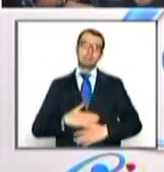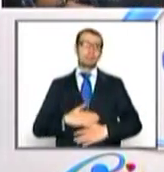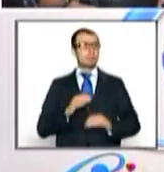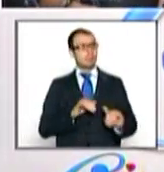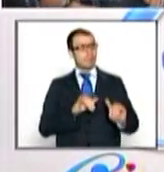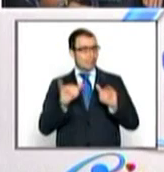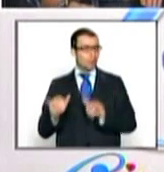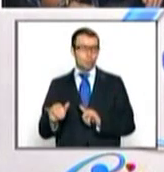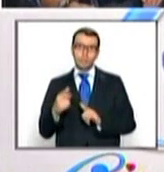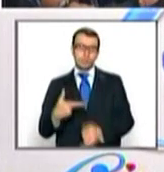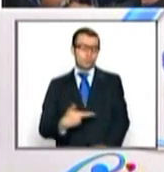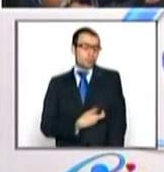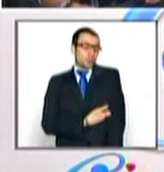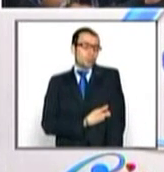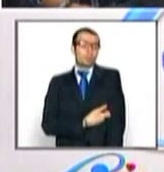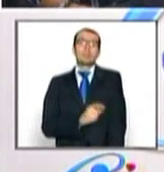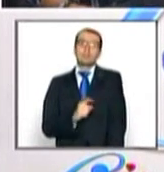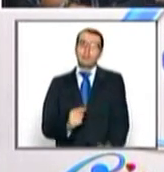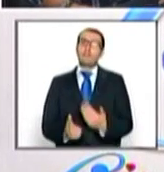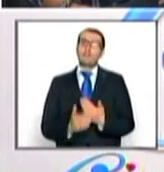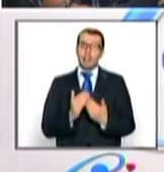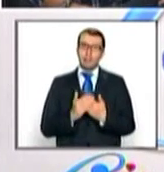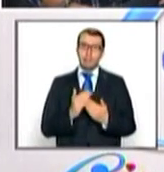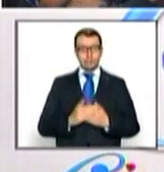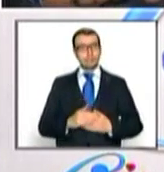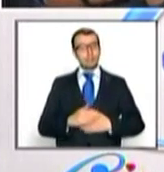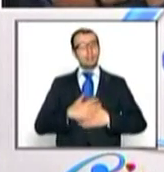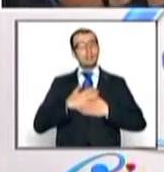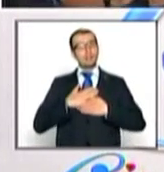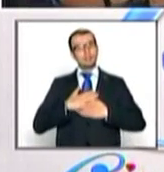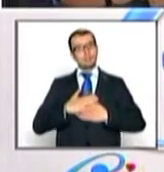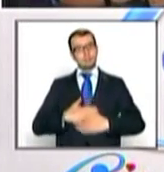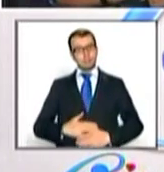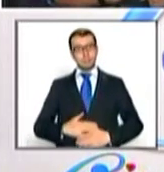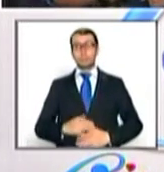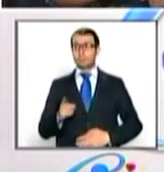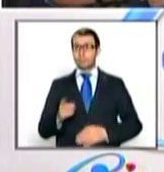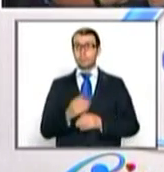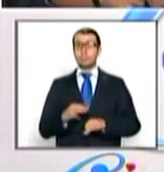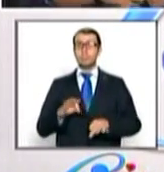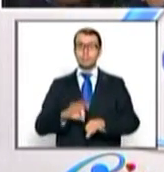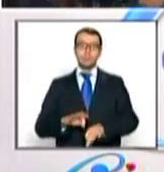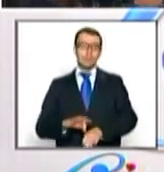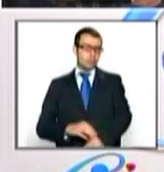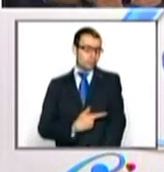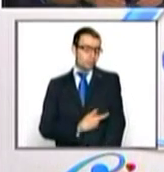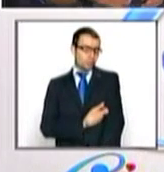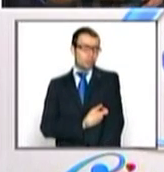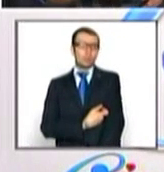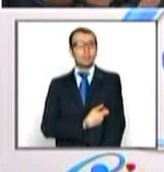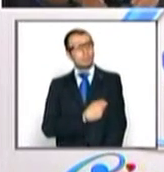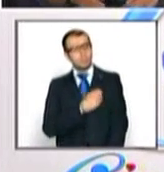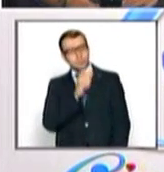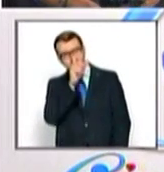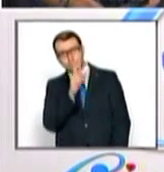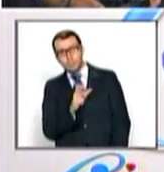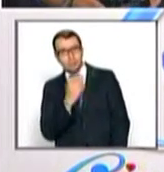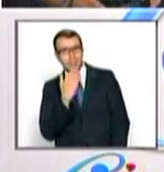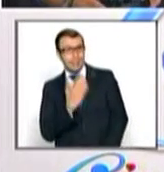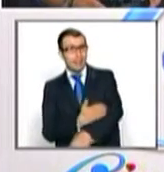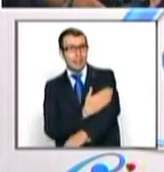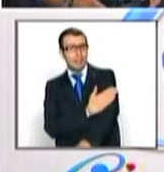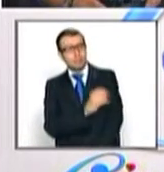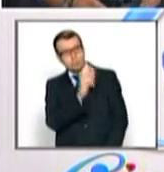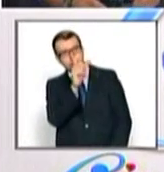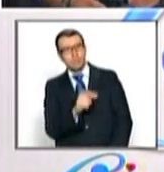holística. Es decir, lo que se hace actualmente, como ven en la imagen, es canalizar a un paciente. Cuando llega a una consulta nuestra, definimos inmediatamente primero en la consulta,